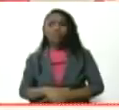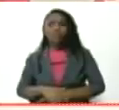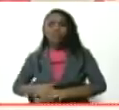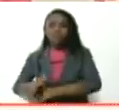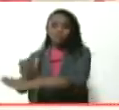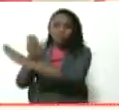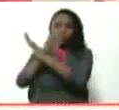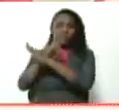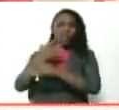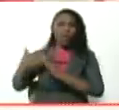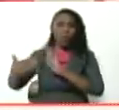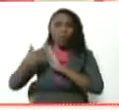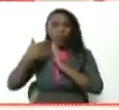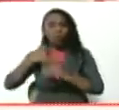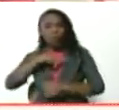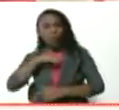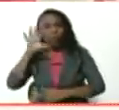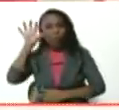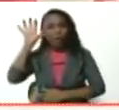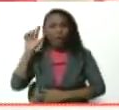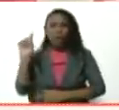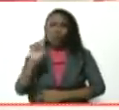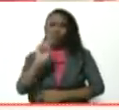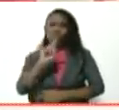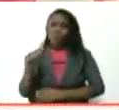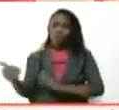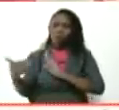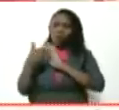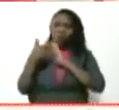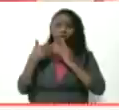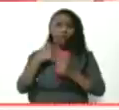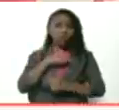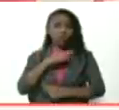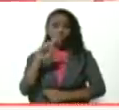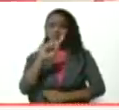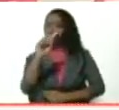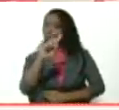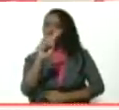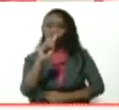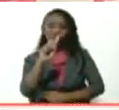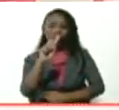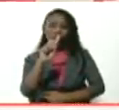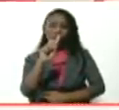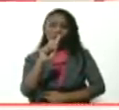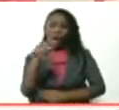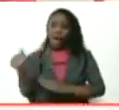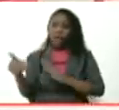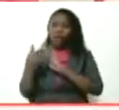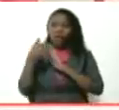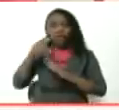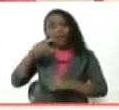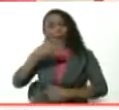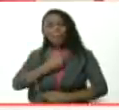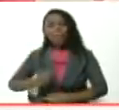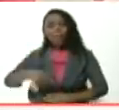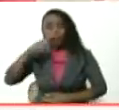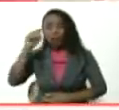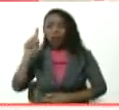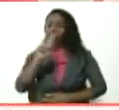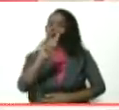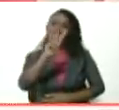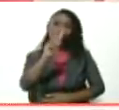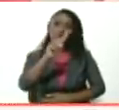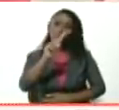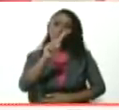bloqueos contra nuestro país, no es contra nosotros. No es contra el compañero presidente Nicolás Maduro. Hablan de bloqueo